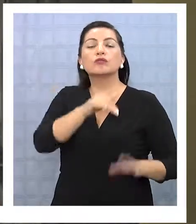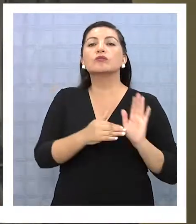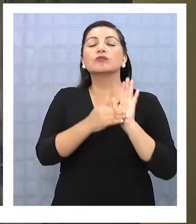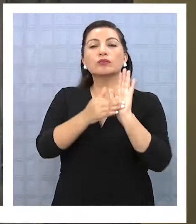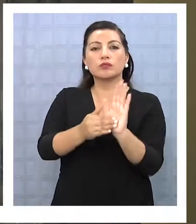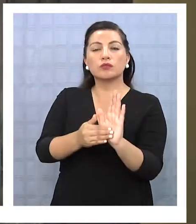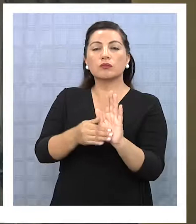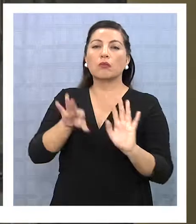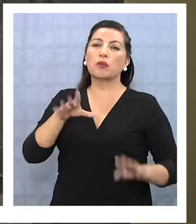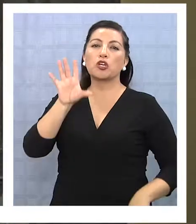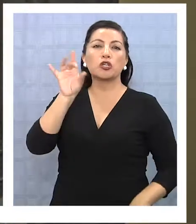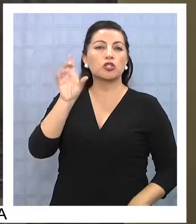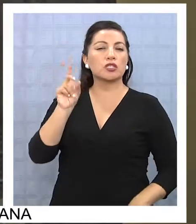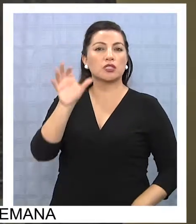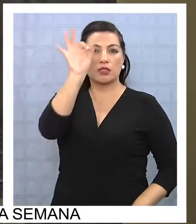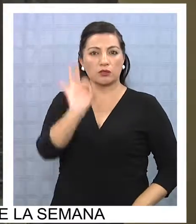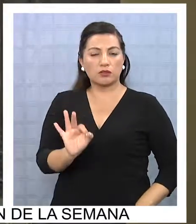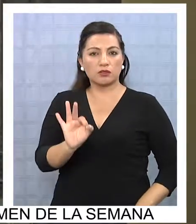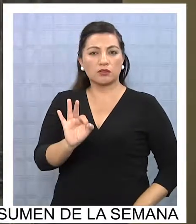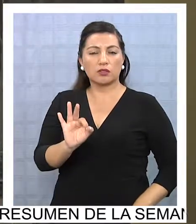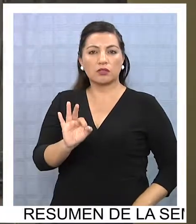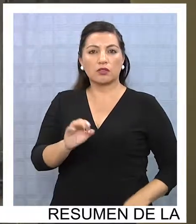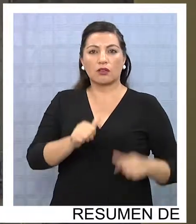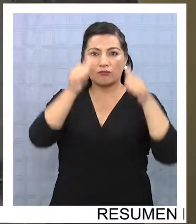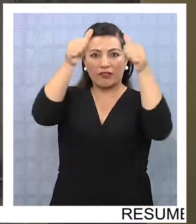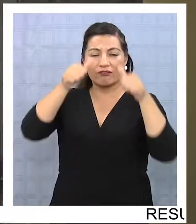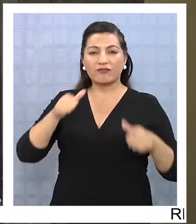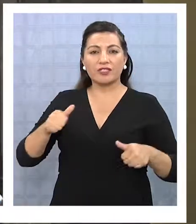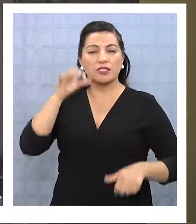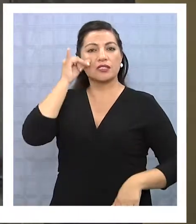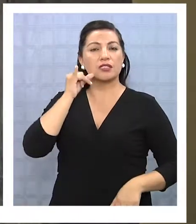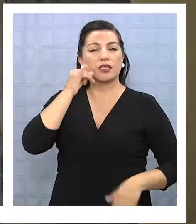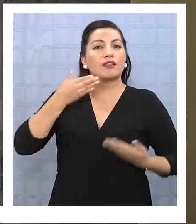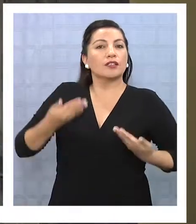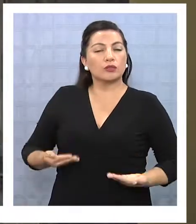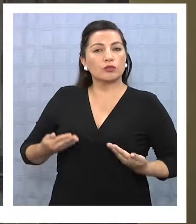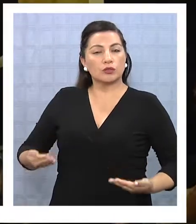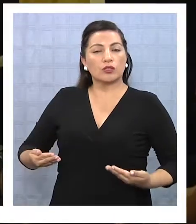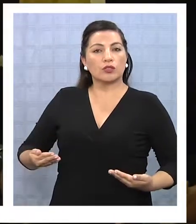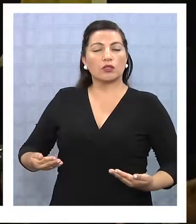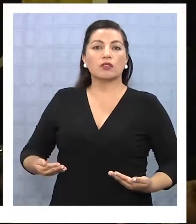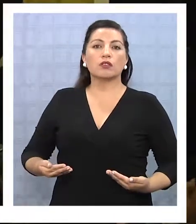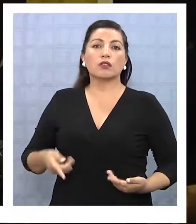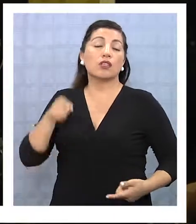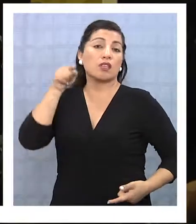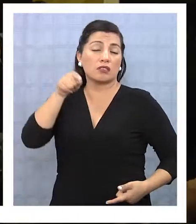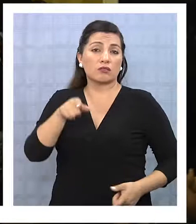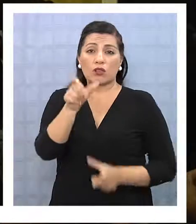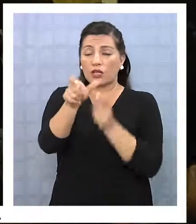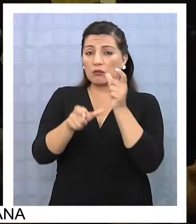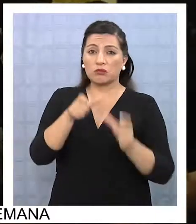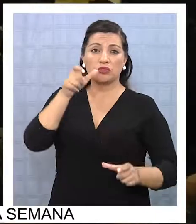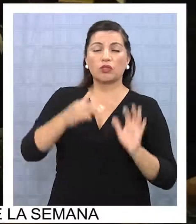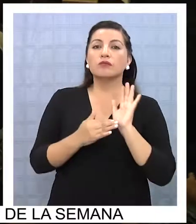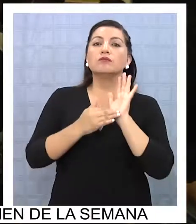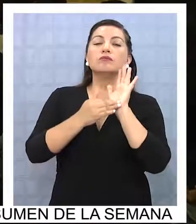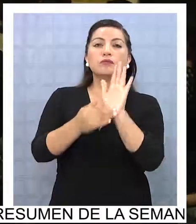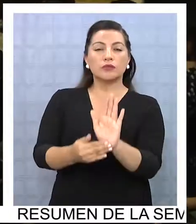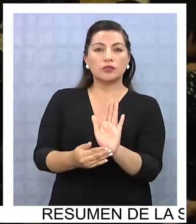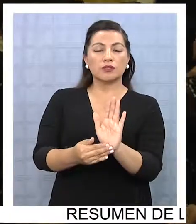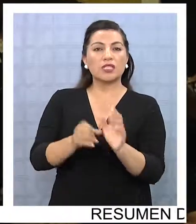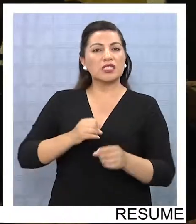alrededor del 80% de la cartelera iquiqueña actual. Y la gracia es que los programadores, a medida que ellos